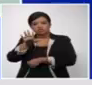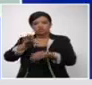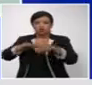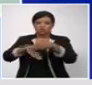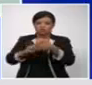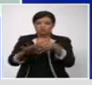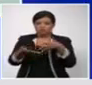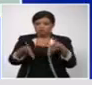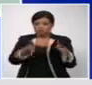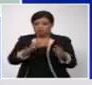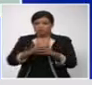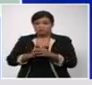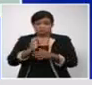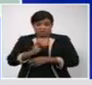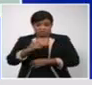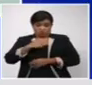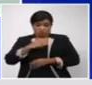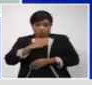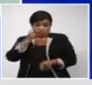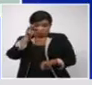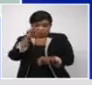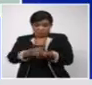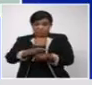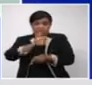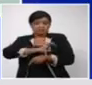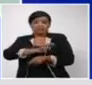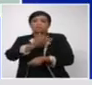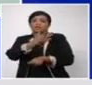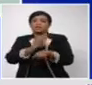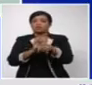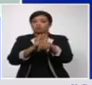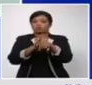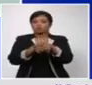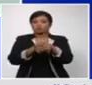yo comienzo con los síntomas, me